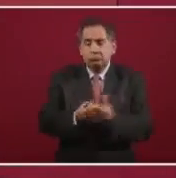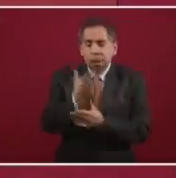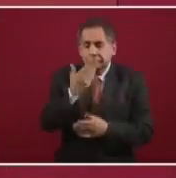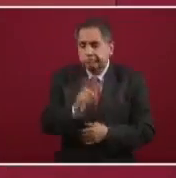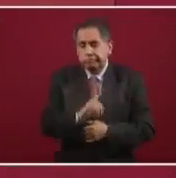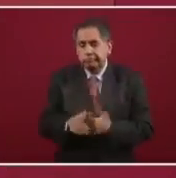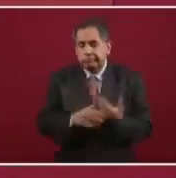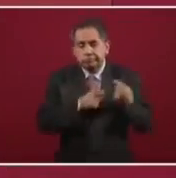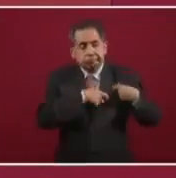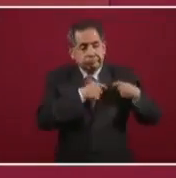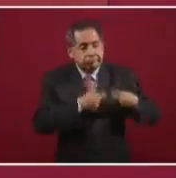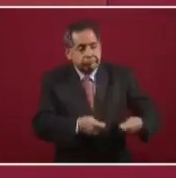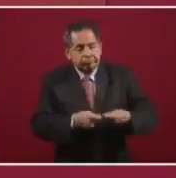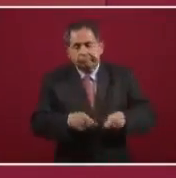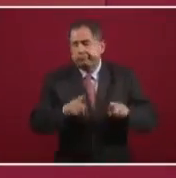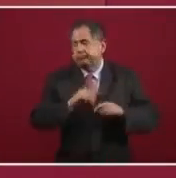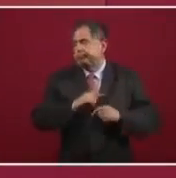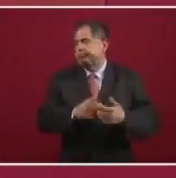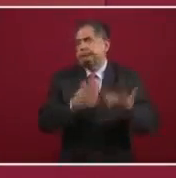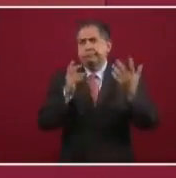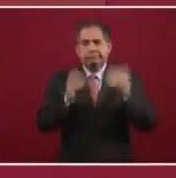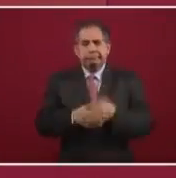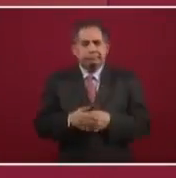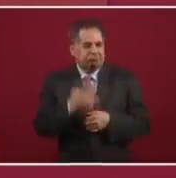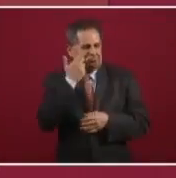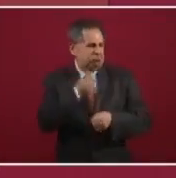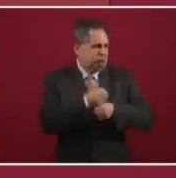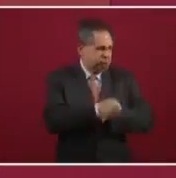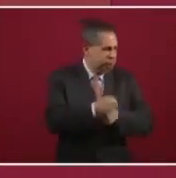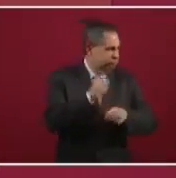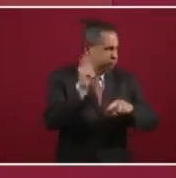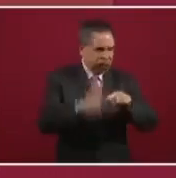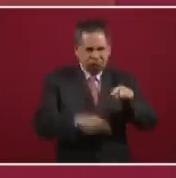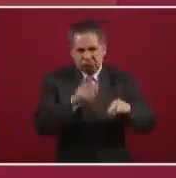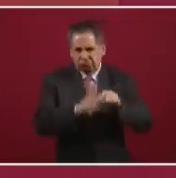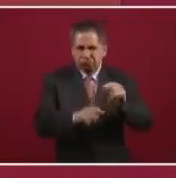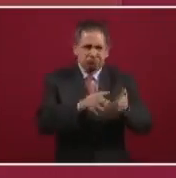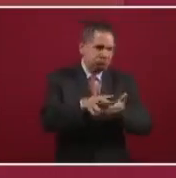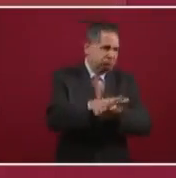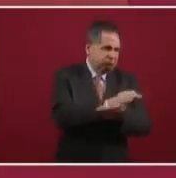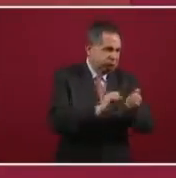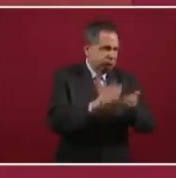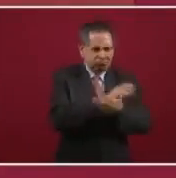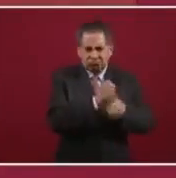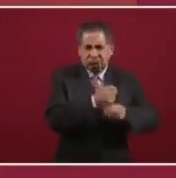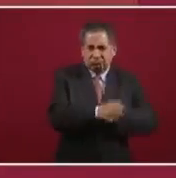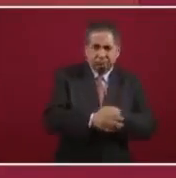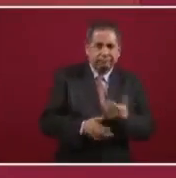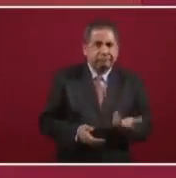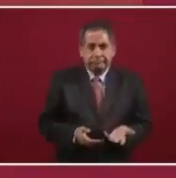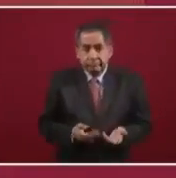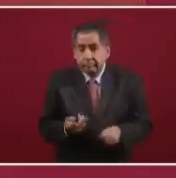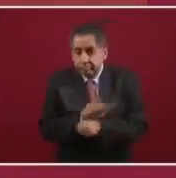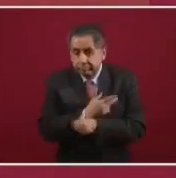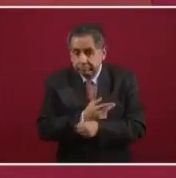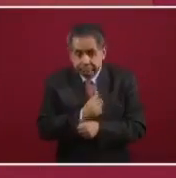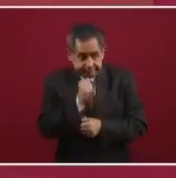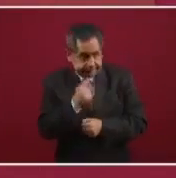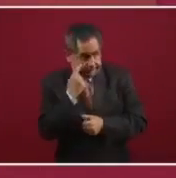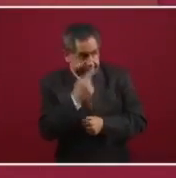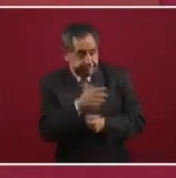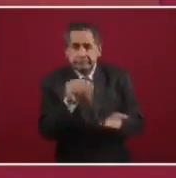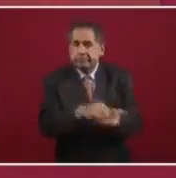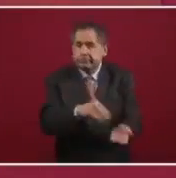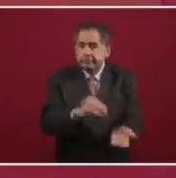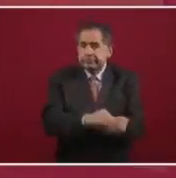que heredamos de querer resolver todo con el uso de la fuerza. Ya se demostró que eso